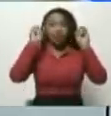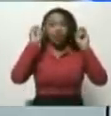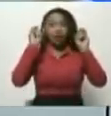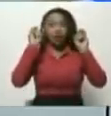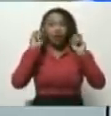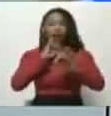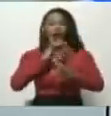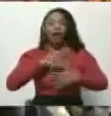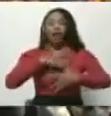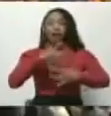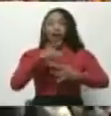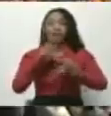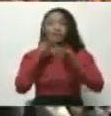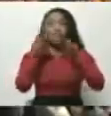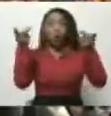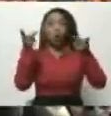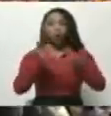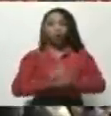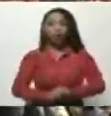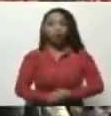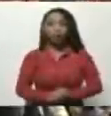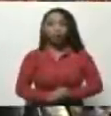público.